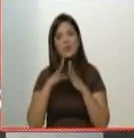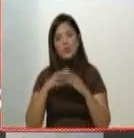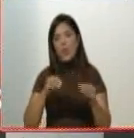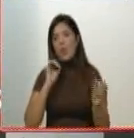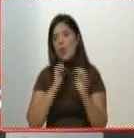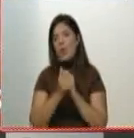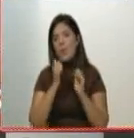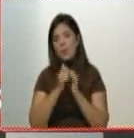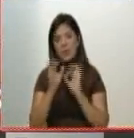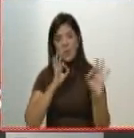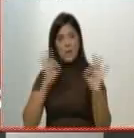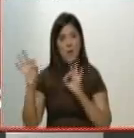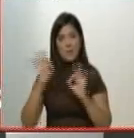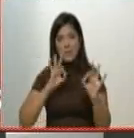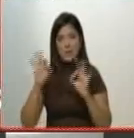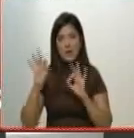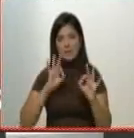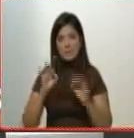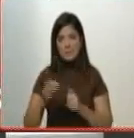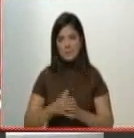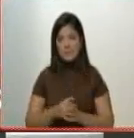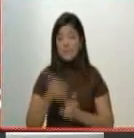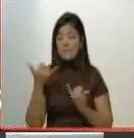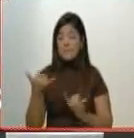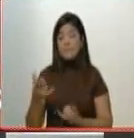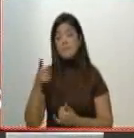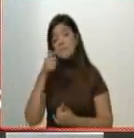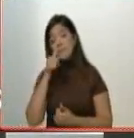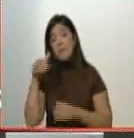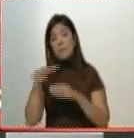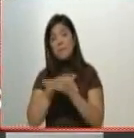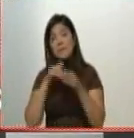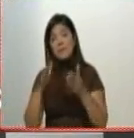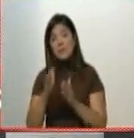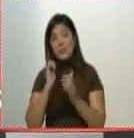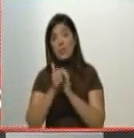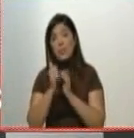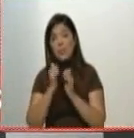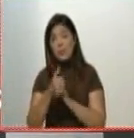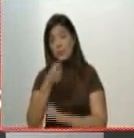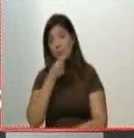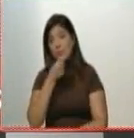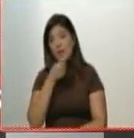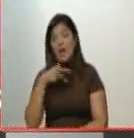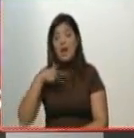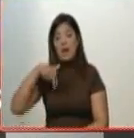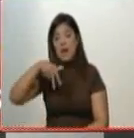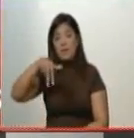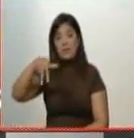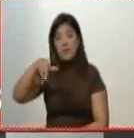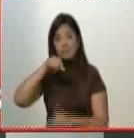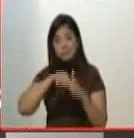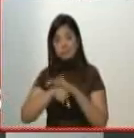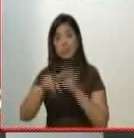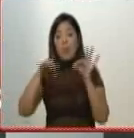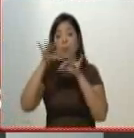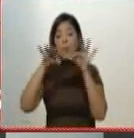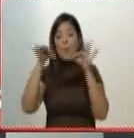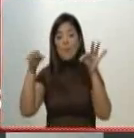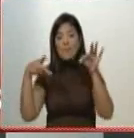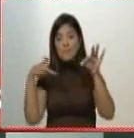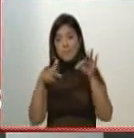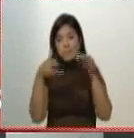para su preparación. Vamos a dar la palabra a Pedro Infante mientras nos dirigimos directamente a la inauguración de